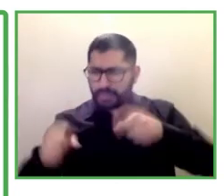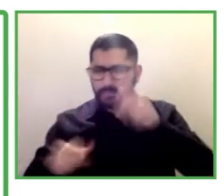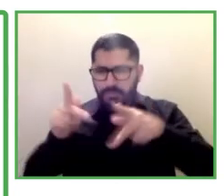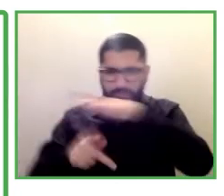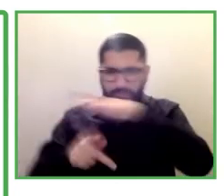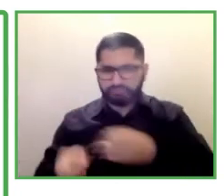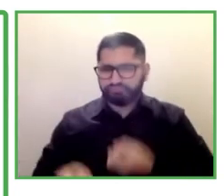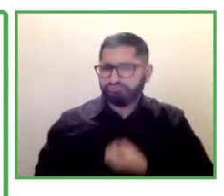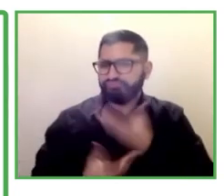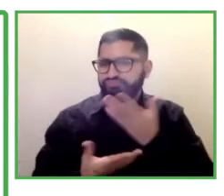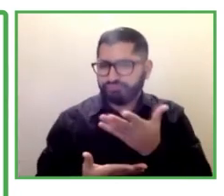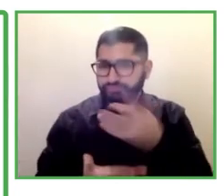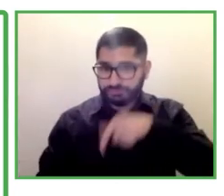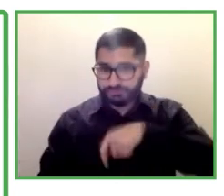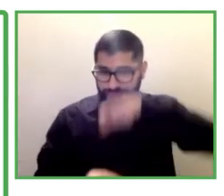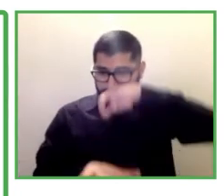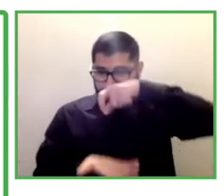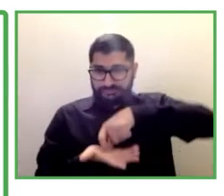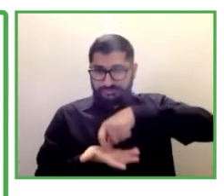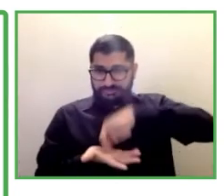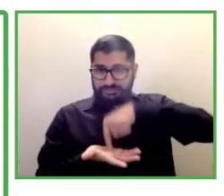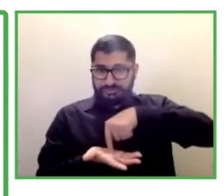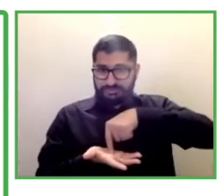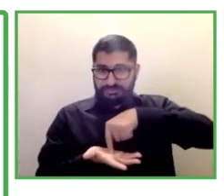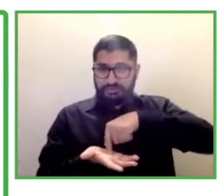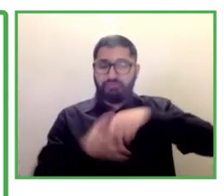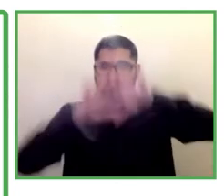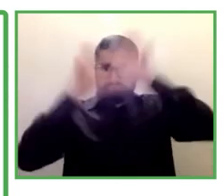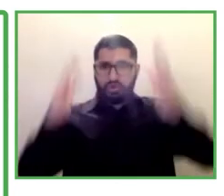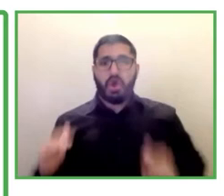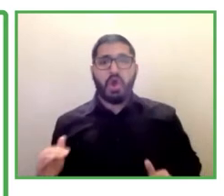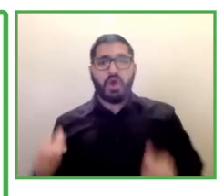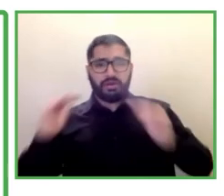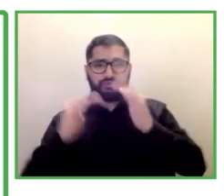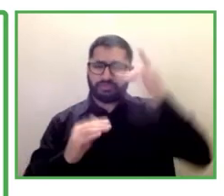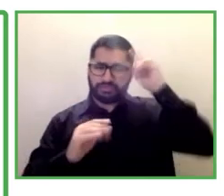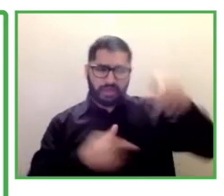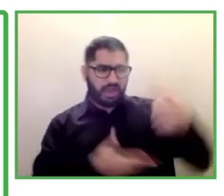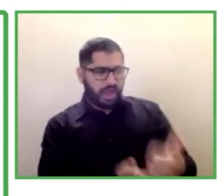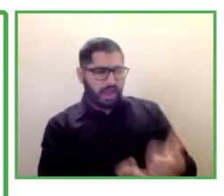vimos que muchos de ellos dijeron apoyar